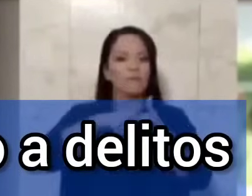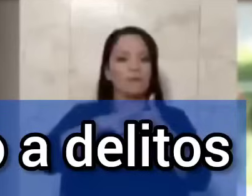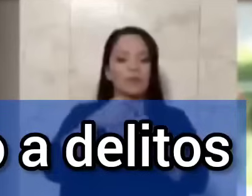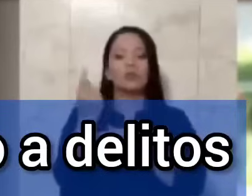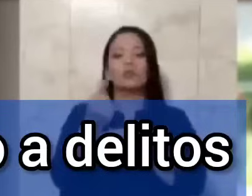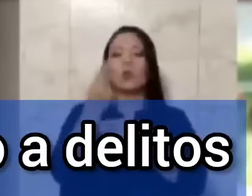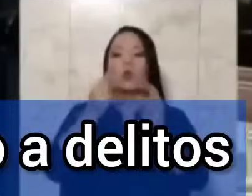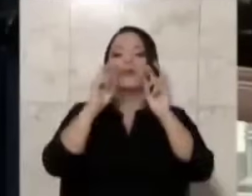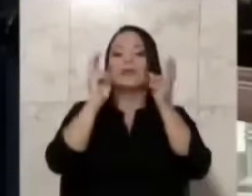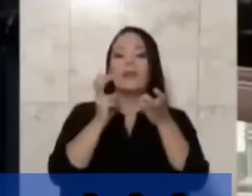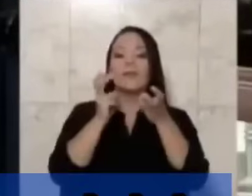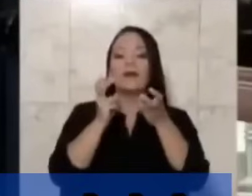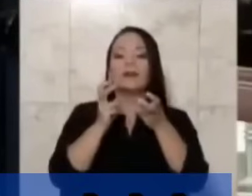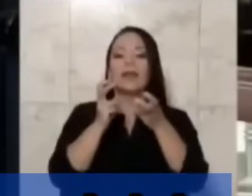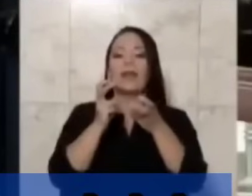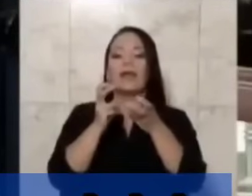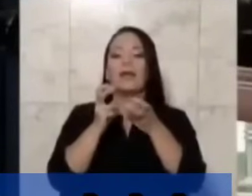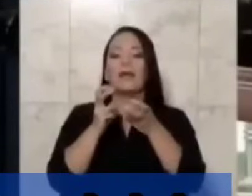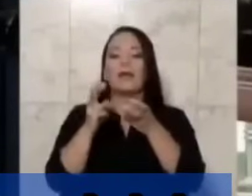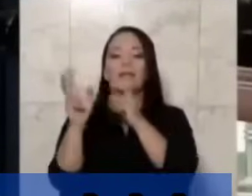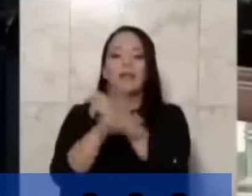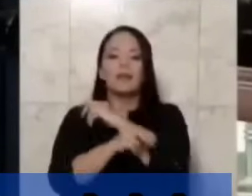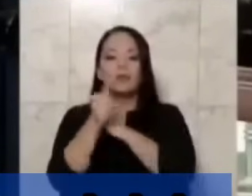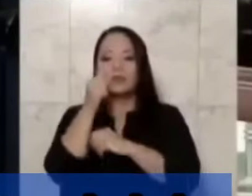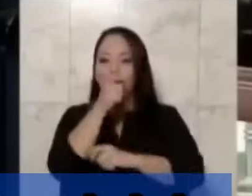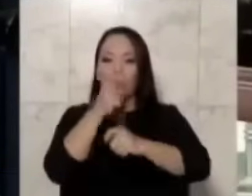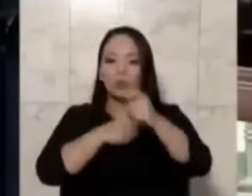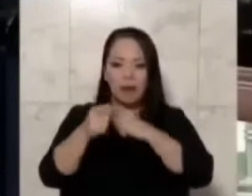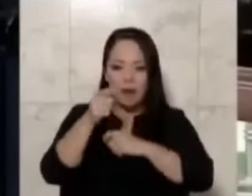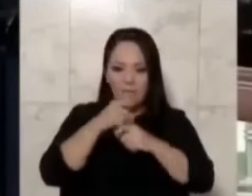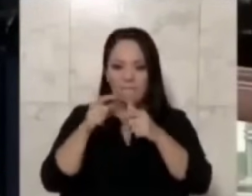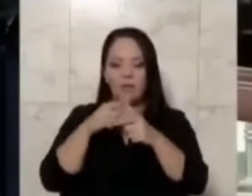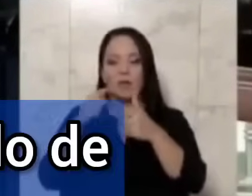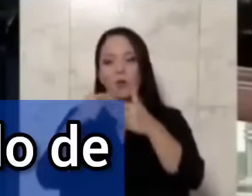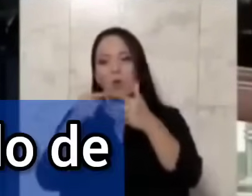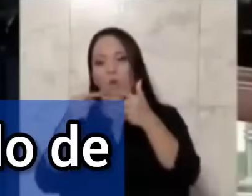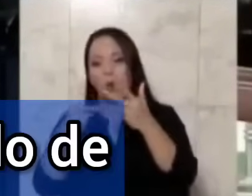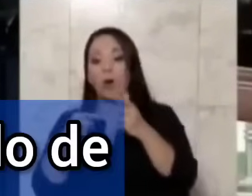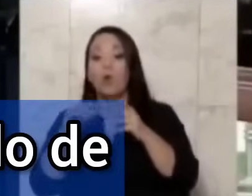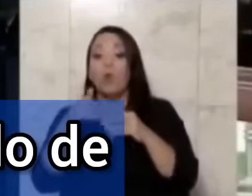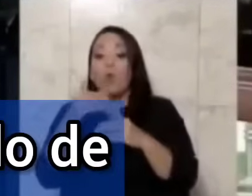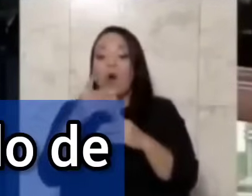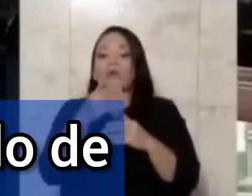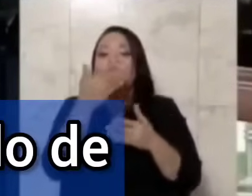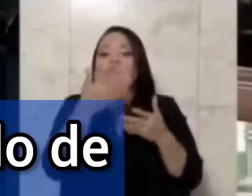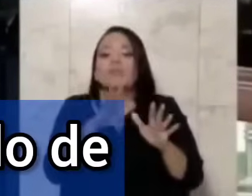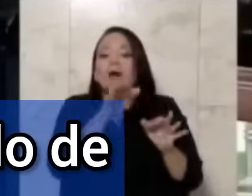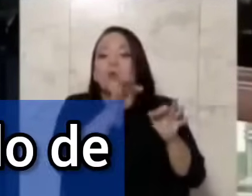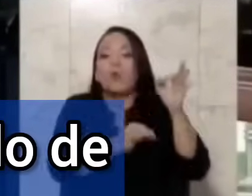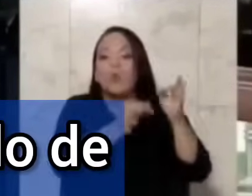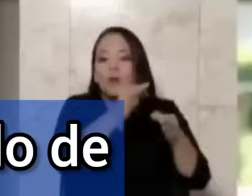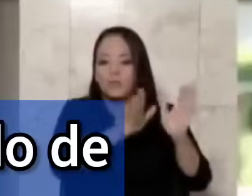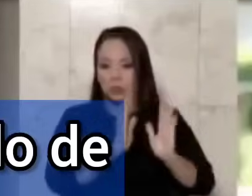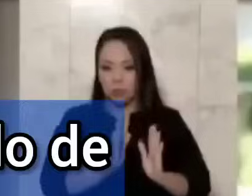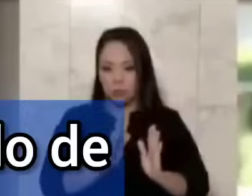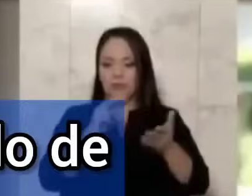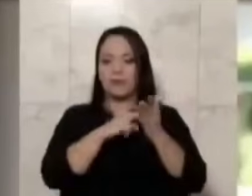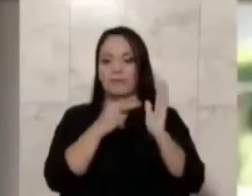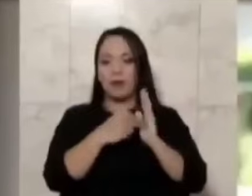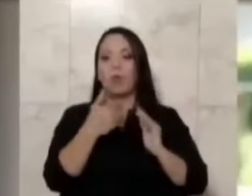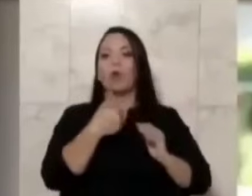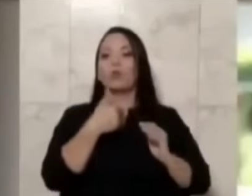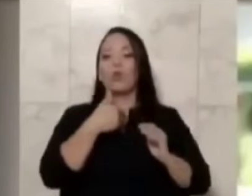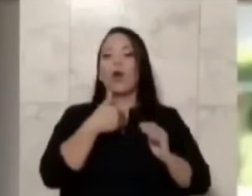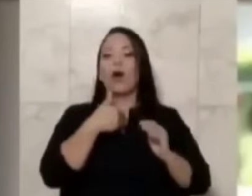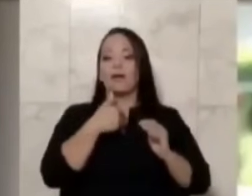de narcotráfico, terrorismo y cuando sean elevados a juicio. Es decir, cuando haya un grado de probabilidad alto de